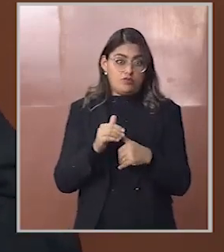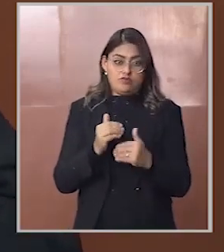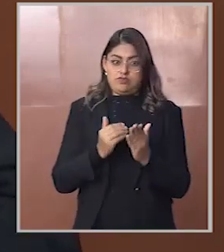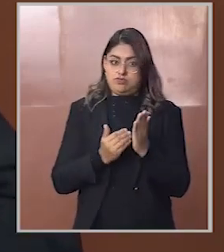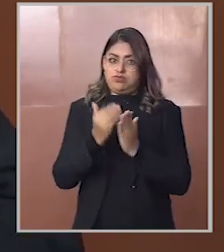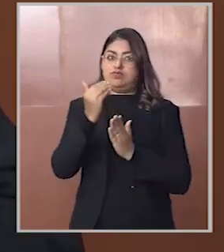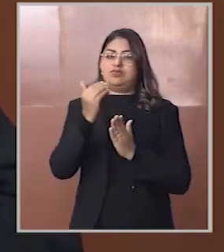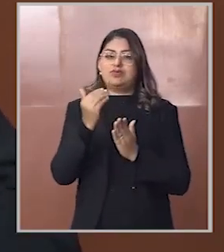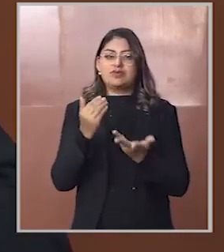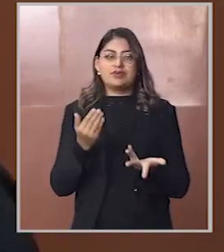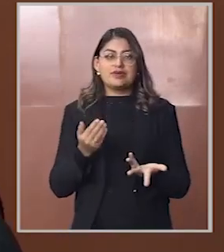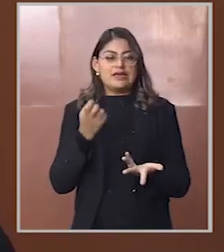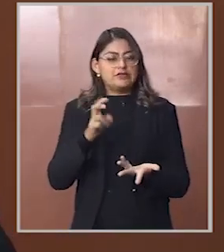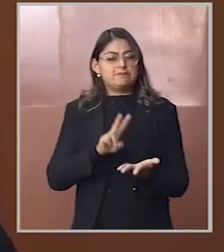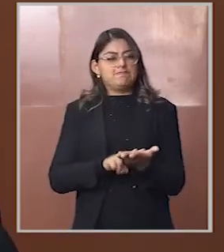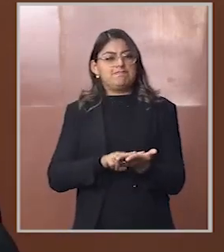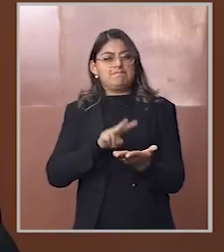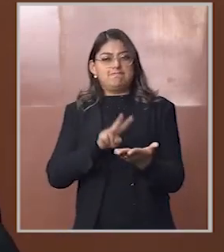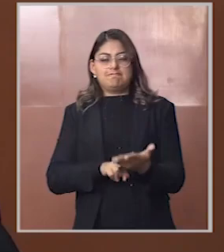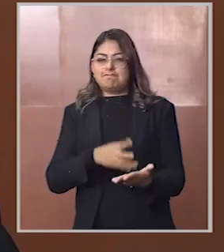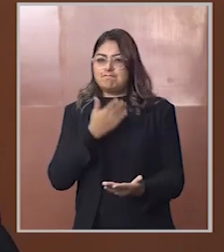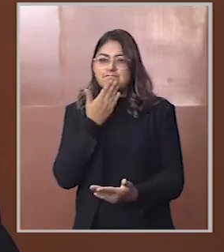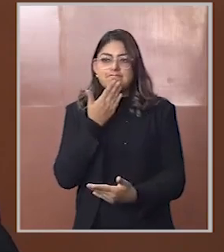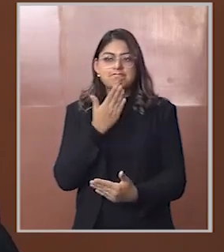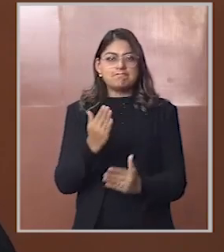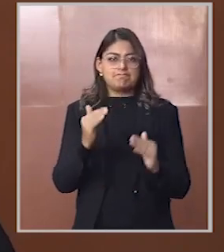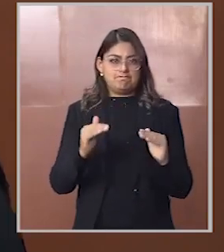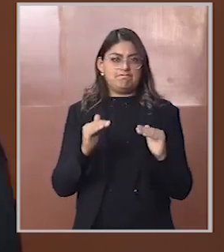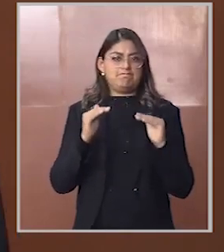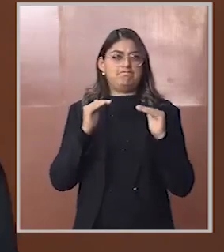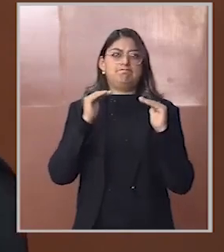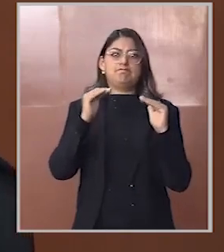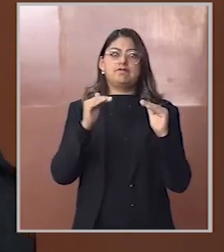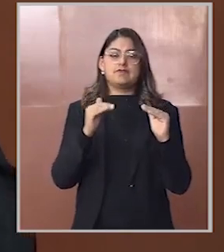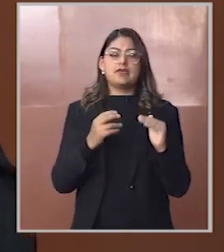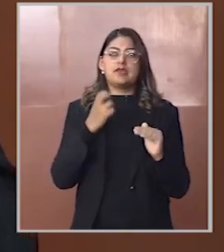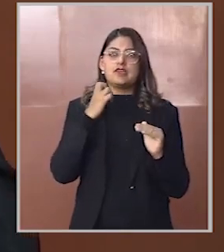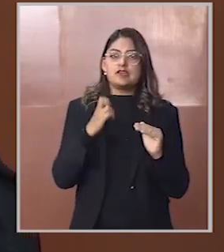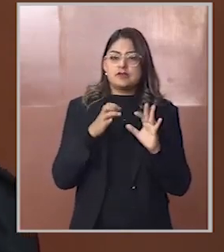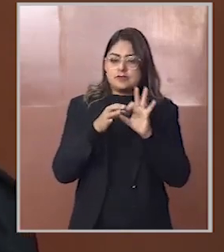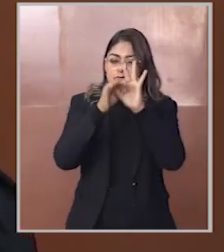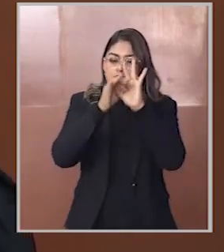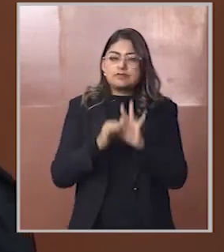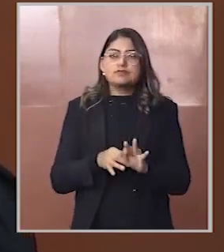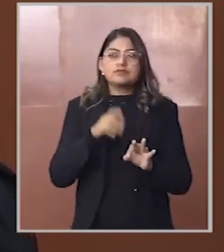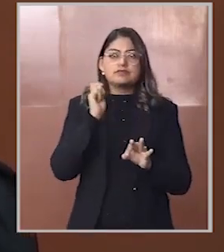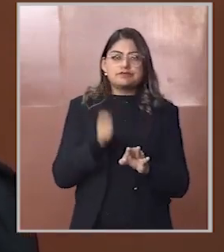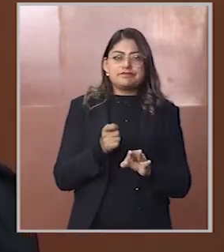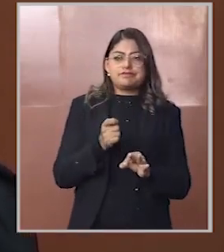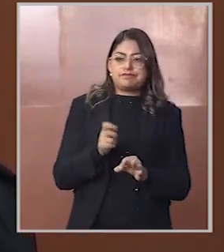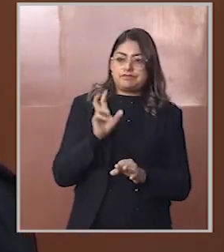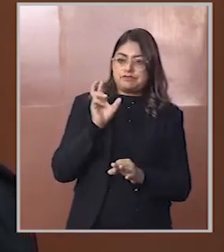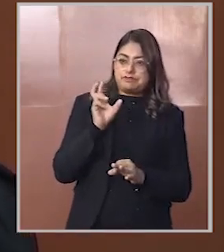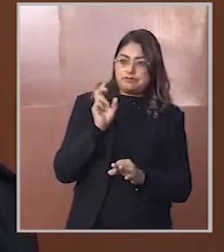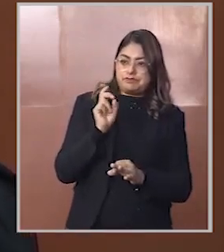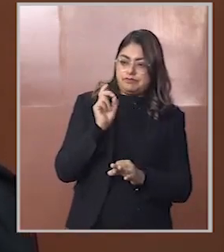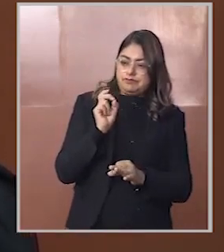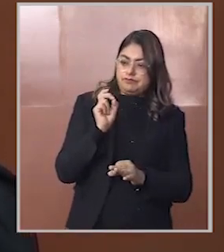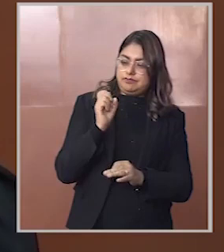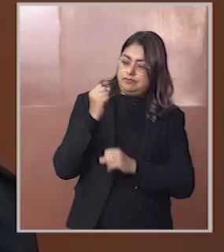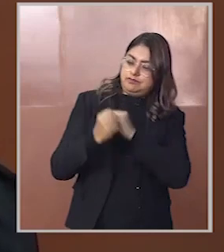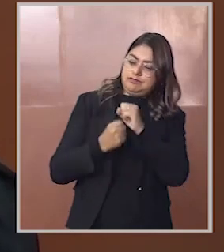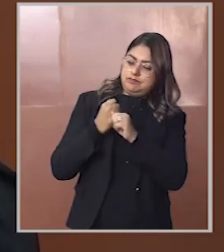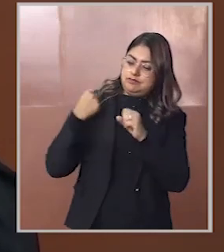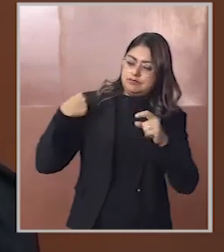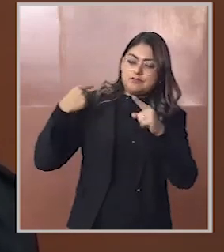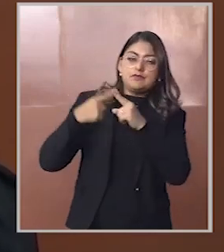realmente es es digno no sin lugar a dudas de de y que está en línea con lo que han sido los 30 últimos años en los 30